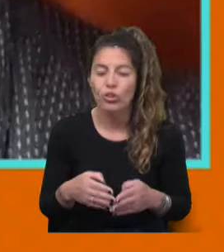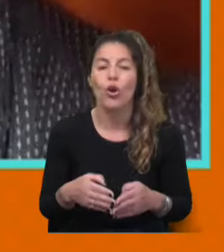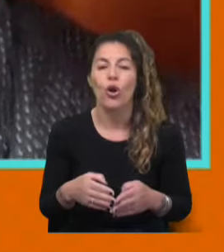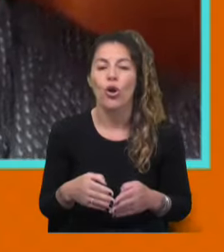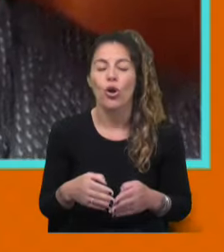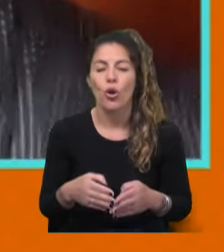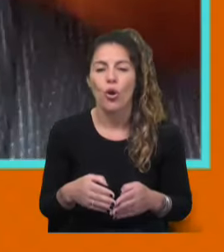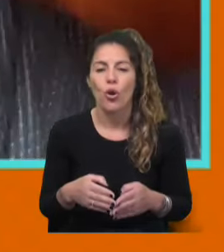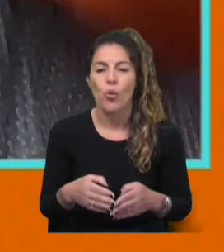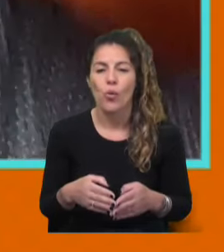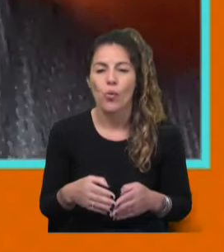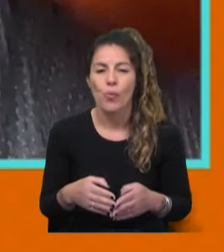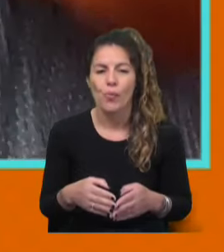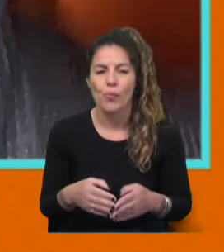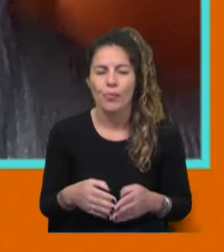un